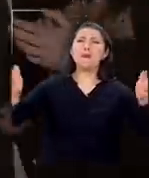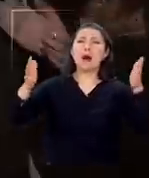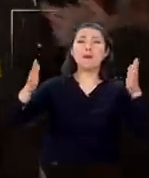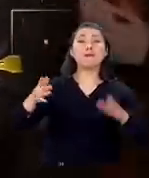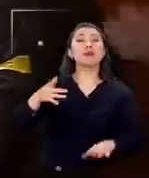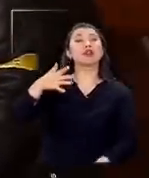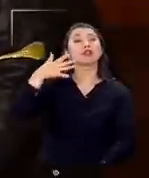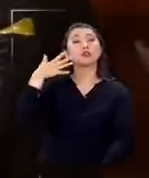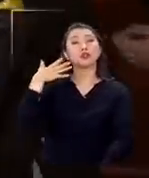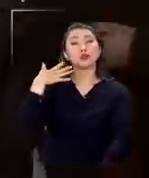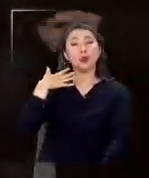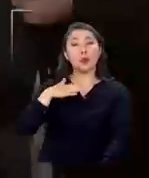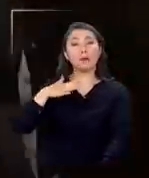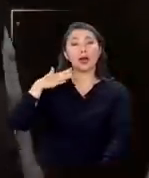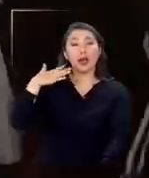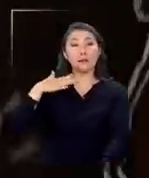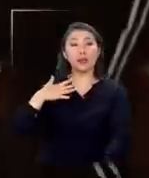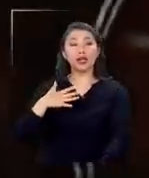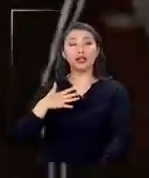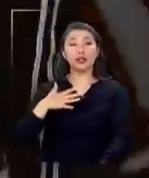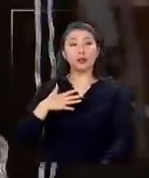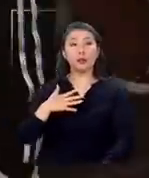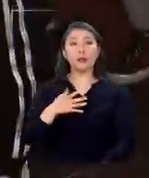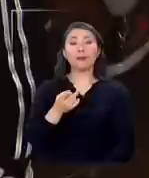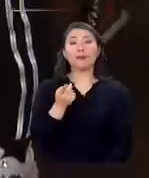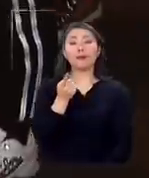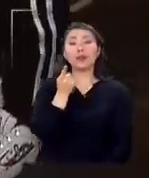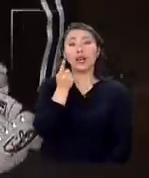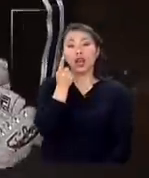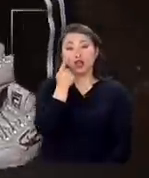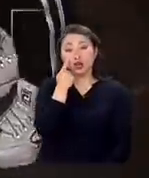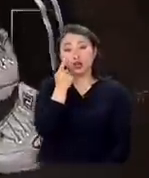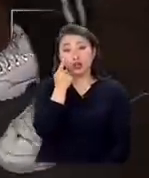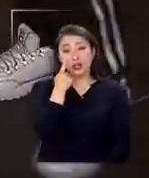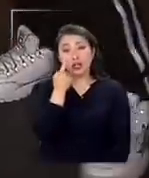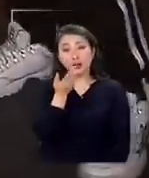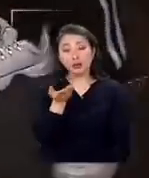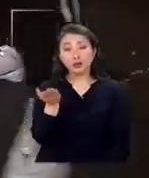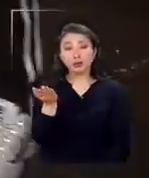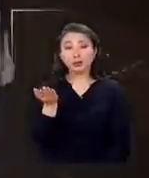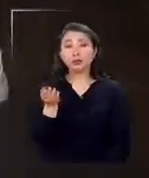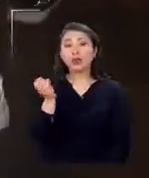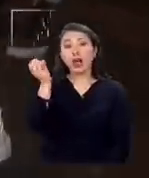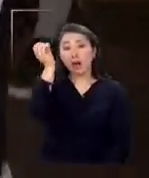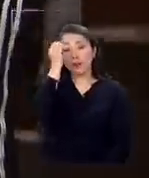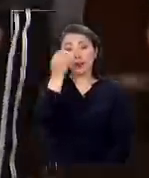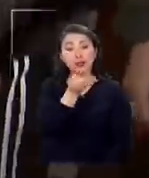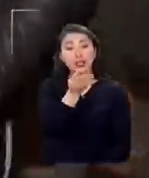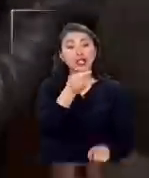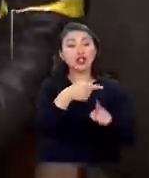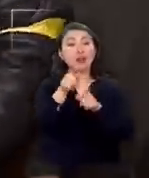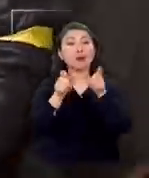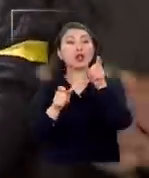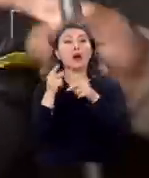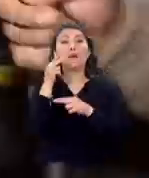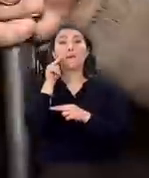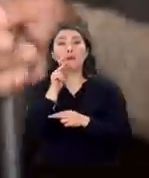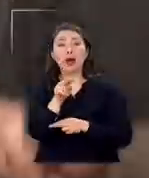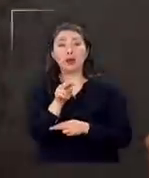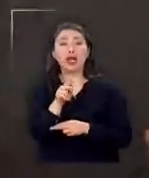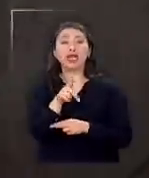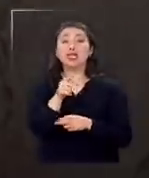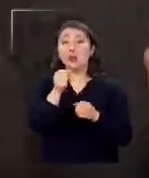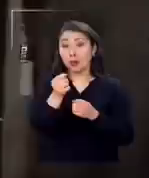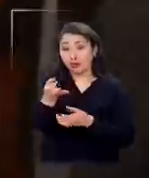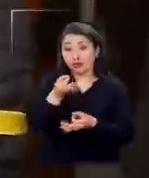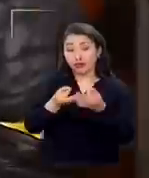Es muy importante también, tal vez, conocer sobre las opiniones de otras personas. Vamos a ver aquí si